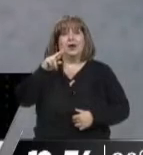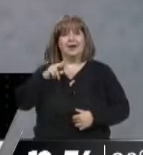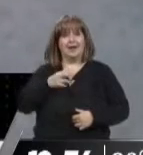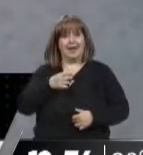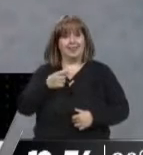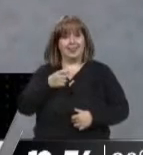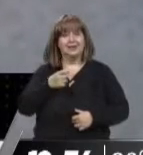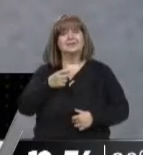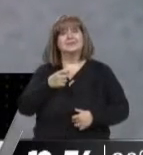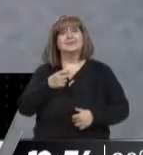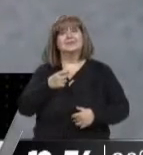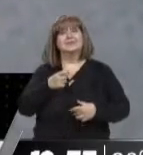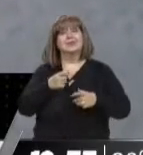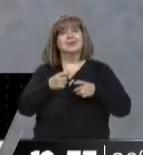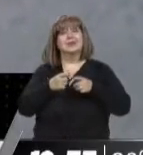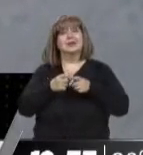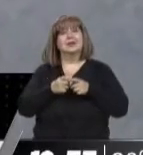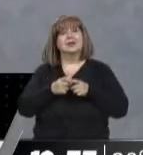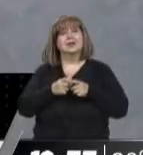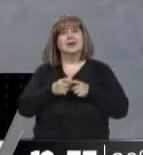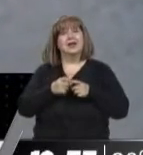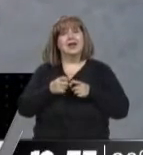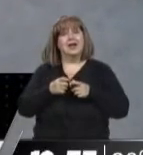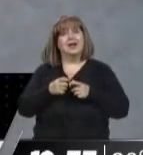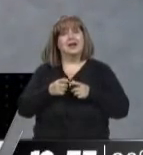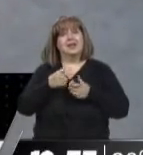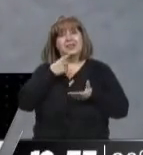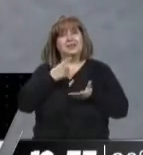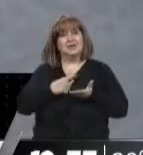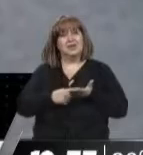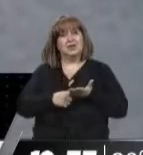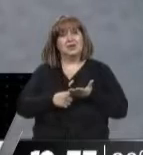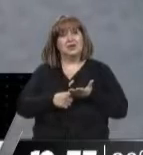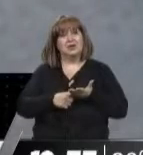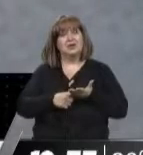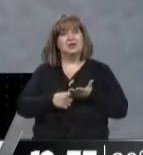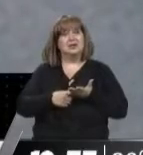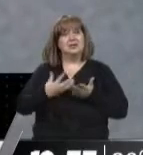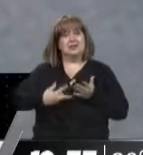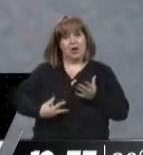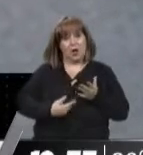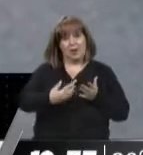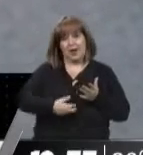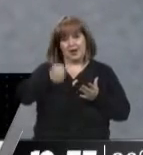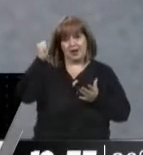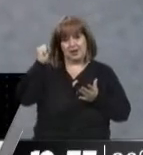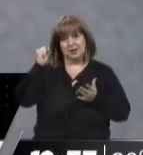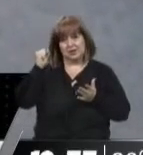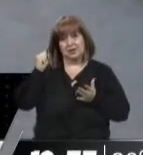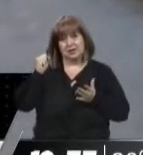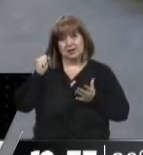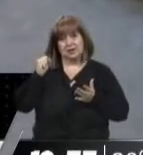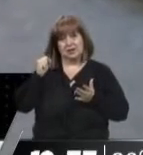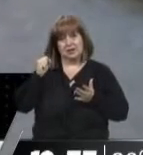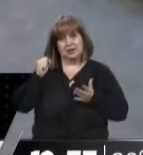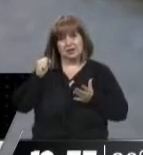grande. Entonces él decidió que se lo sacaran. Porque había otra opción.